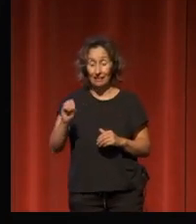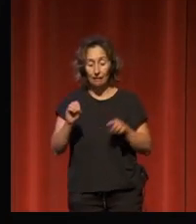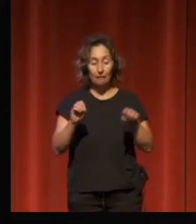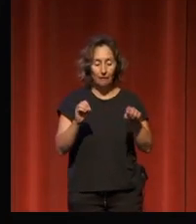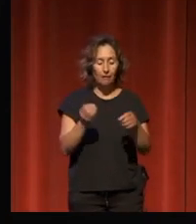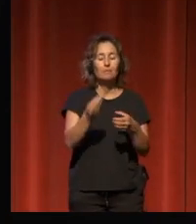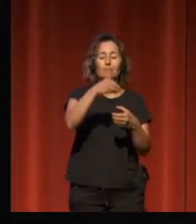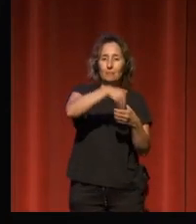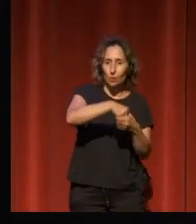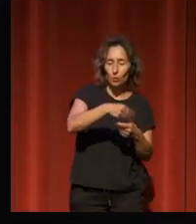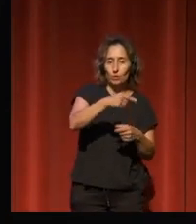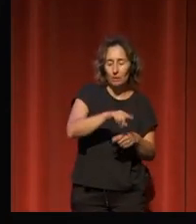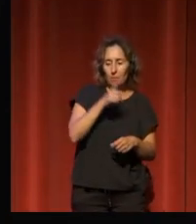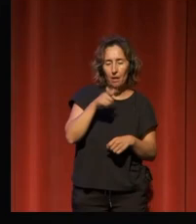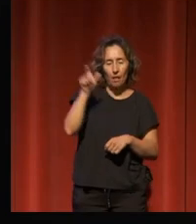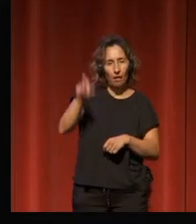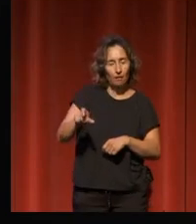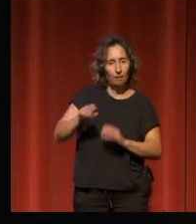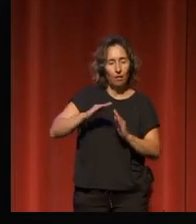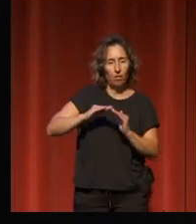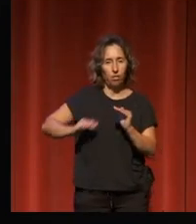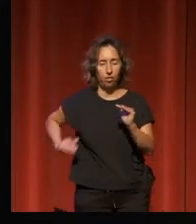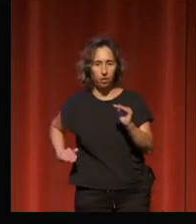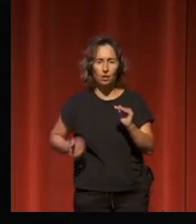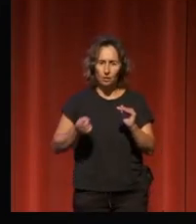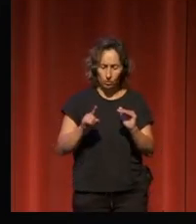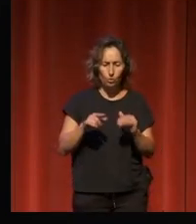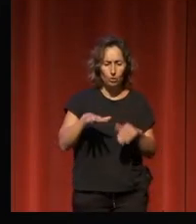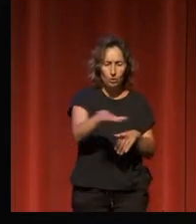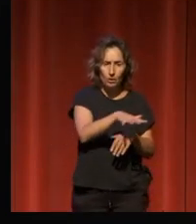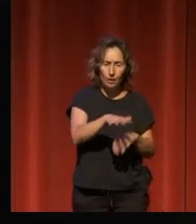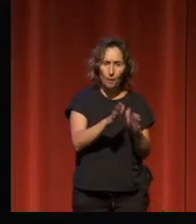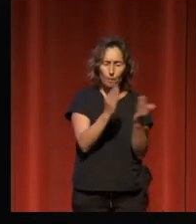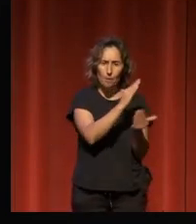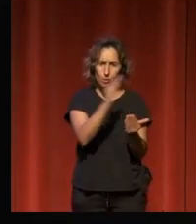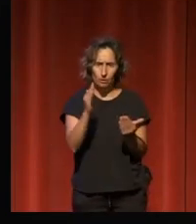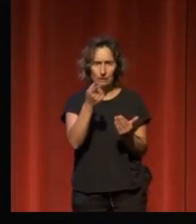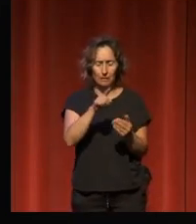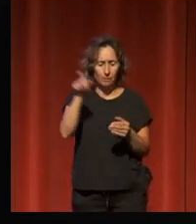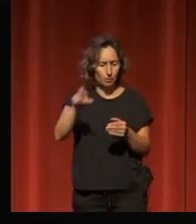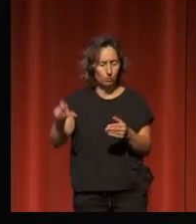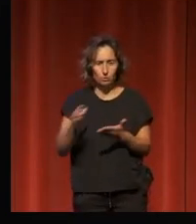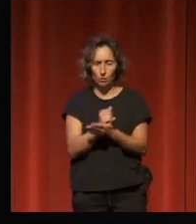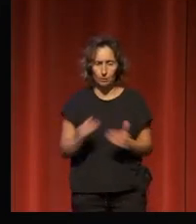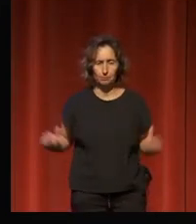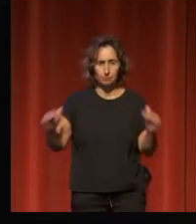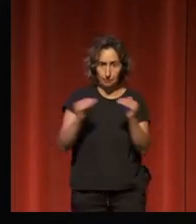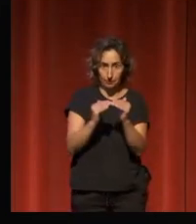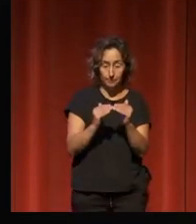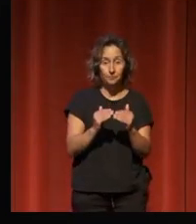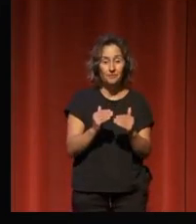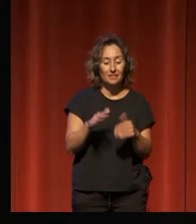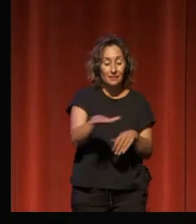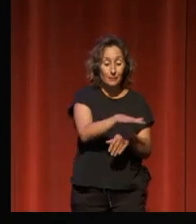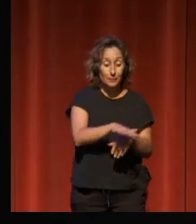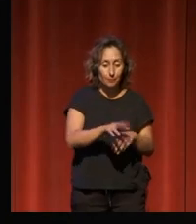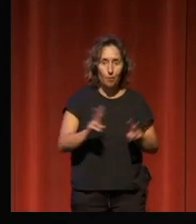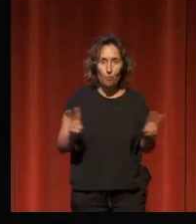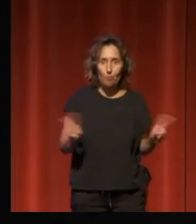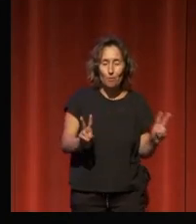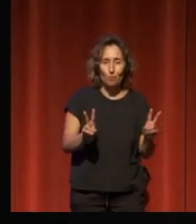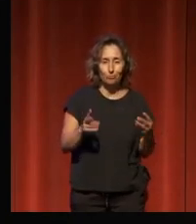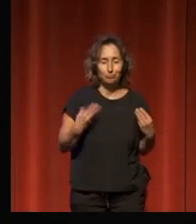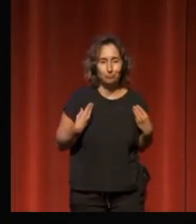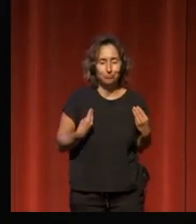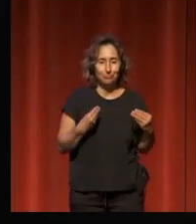nadie atrás tampoco en en el ámbito de las bibliotecas por eso las bibliotecas como os decía al principio son espacios vivos vigentes con